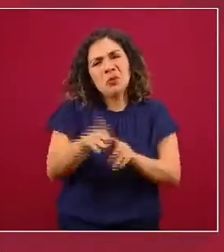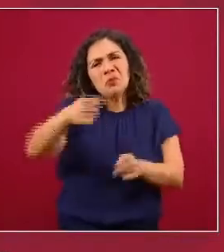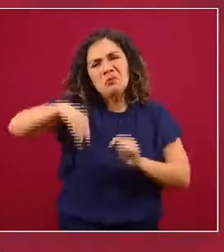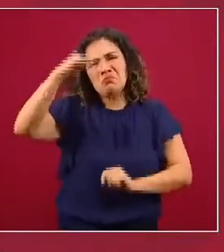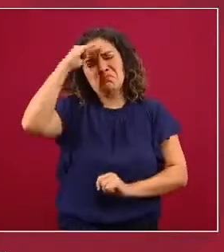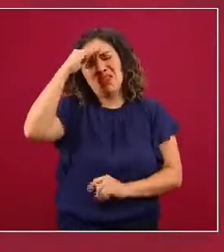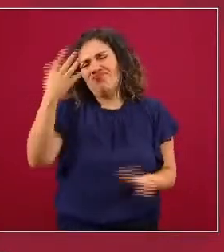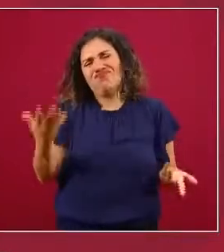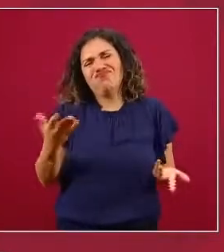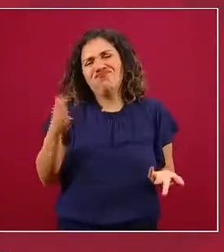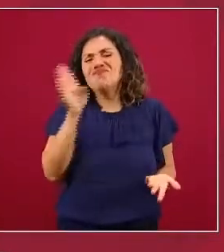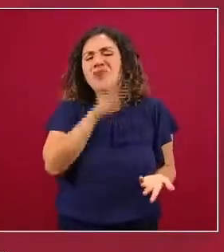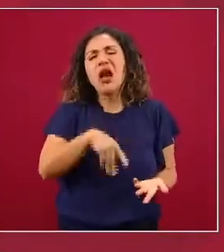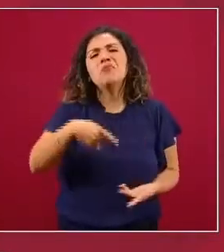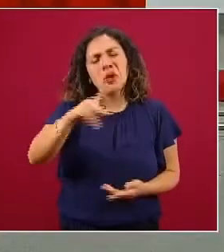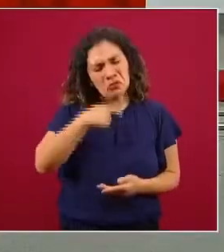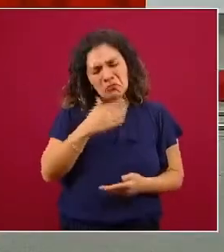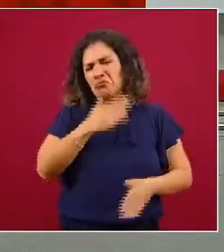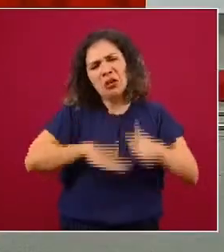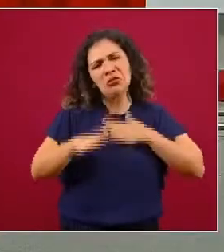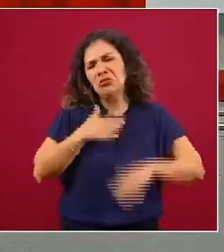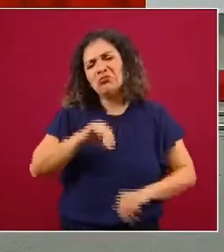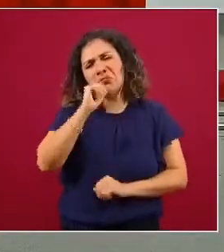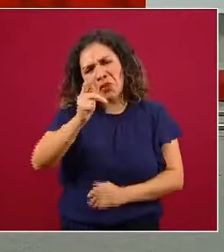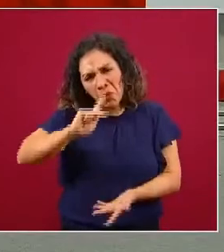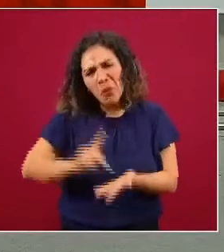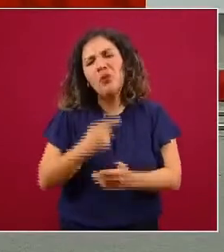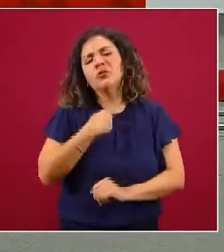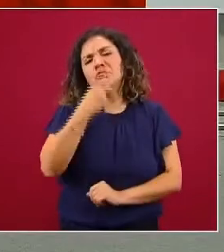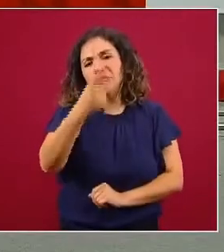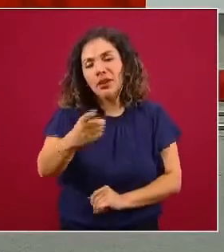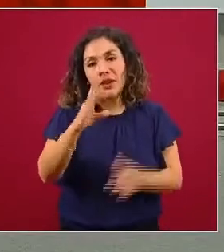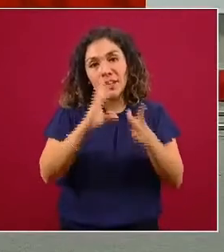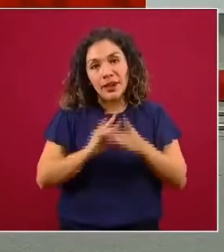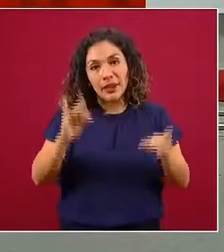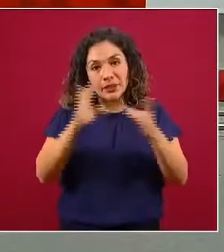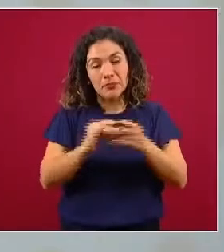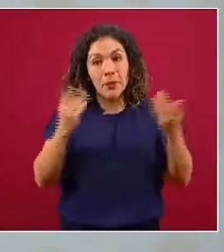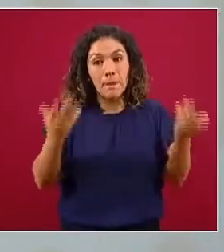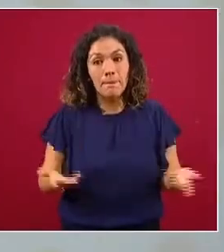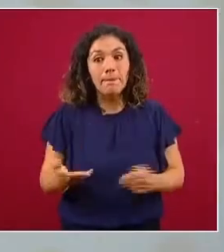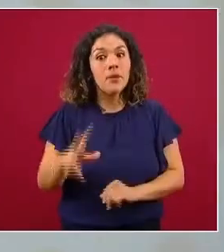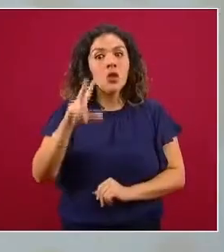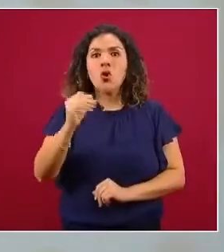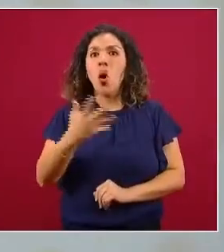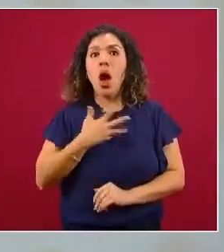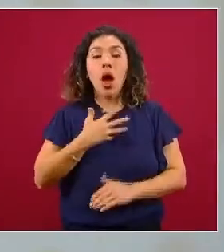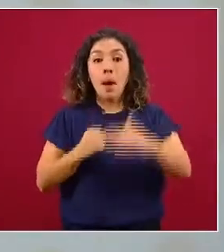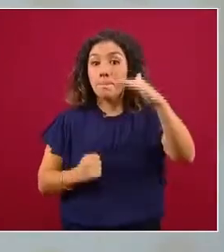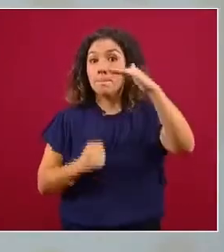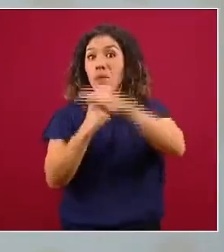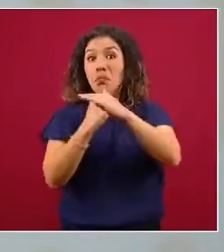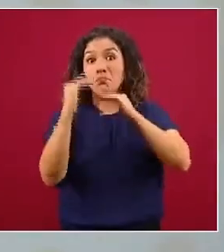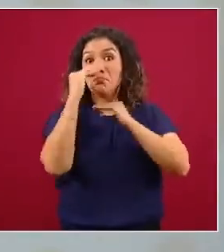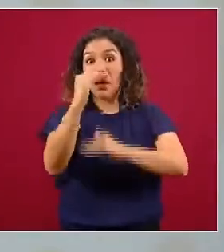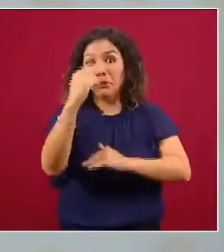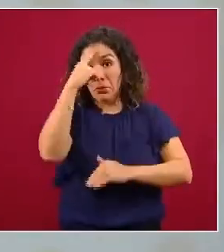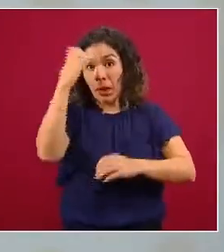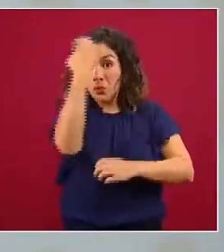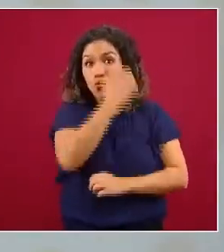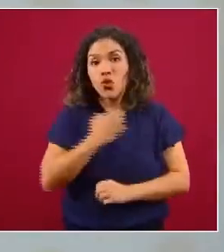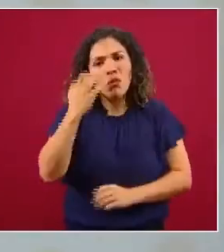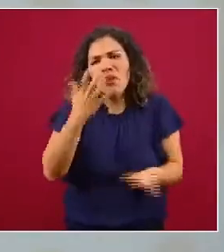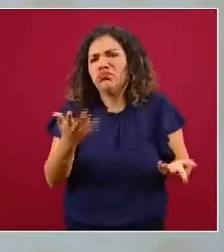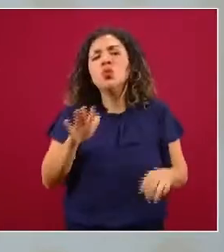así, pero no nos cansamos y con mucho gusto lo volvemos a explicar. Entonces, no hay ningún límite para hacer pruebas, se hacen tantas pruebas como